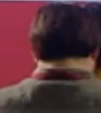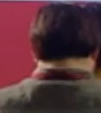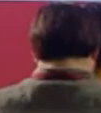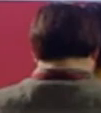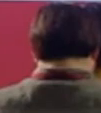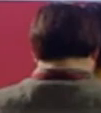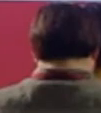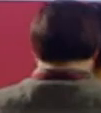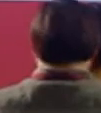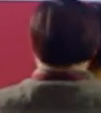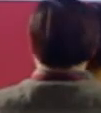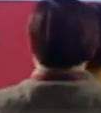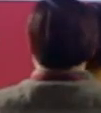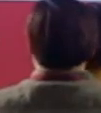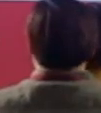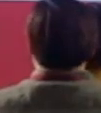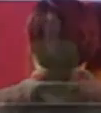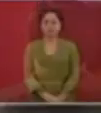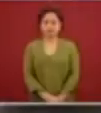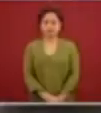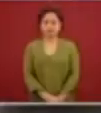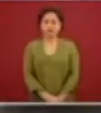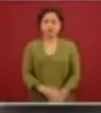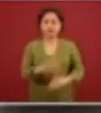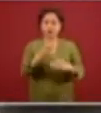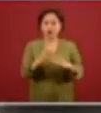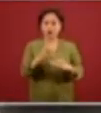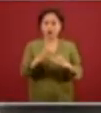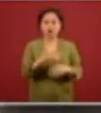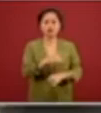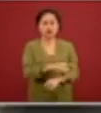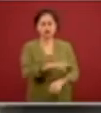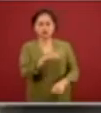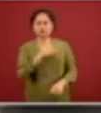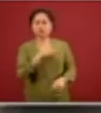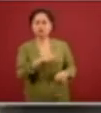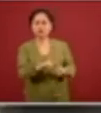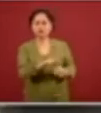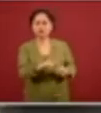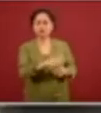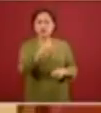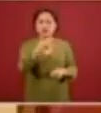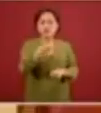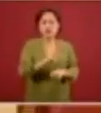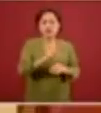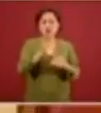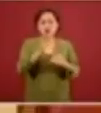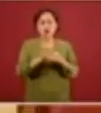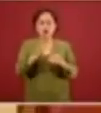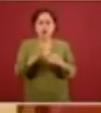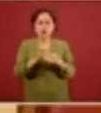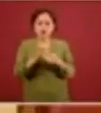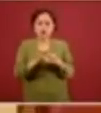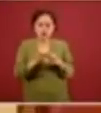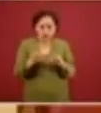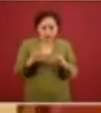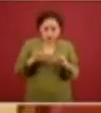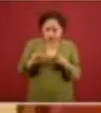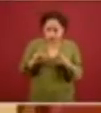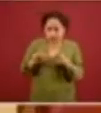las medidas y acciones que debemos de tomar van encausadas precisamente a eso, a prevenir este